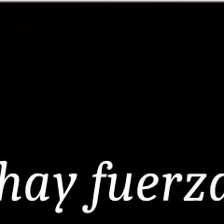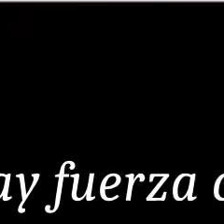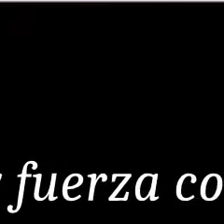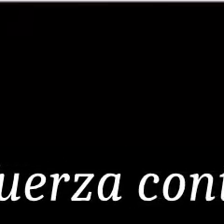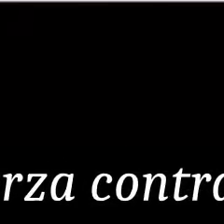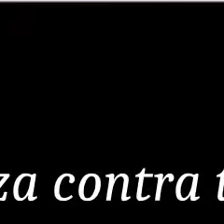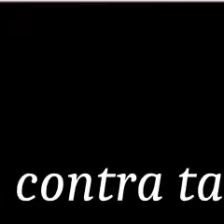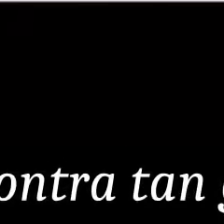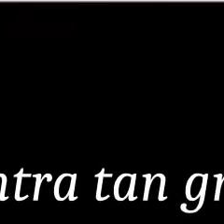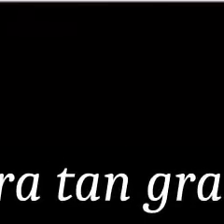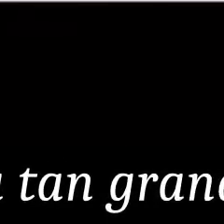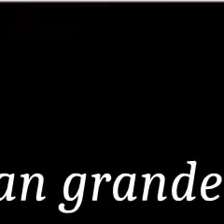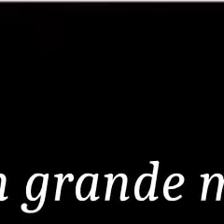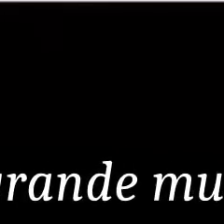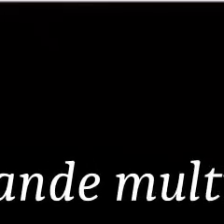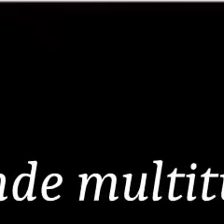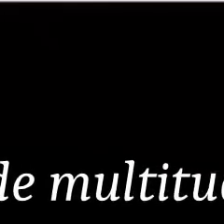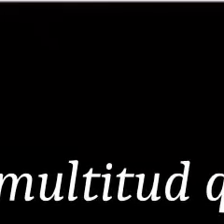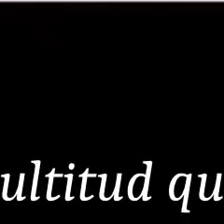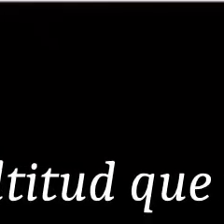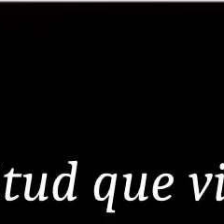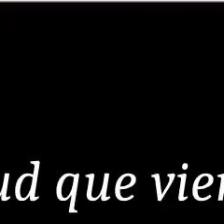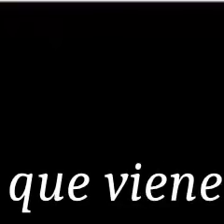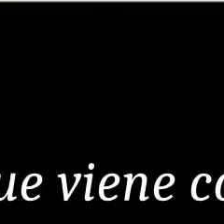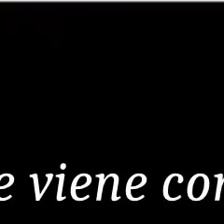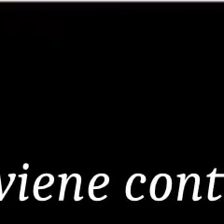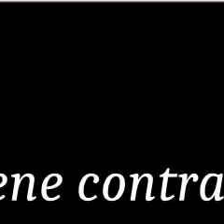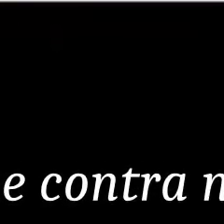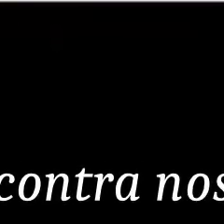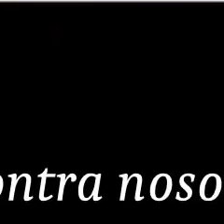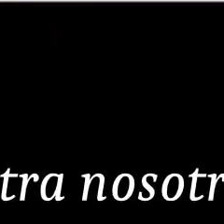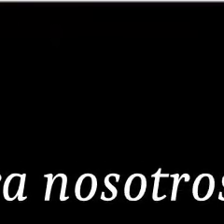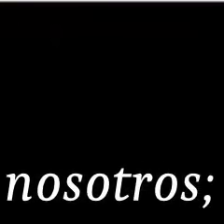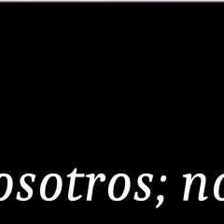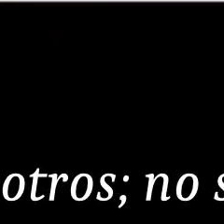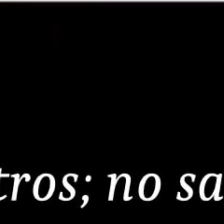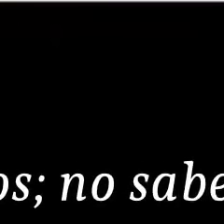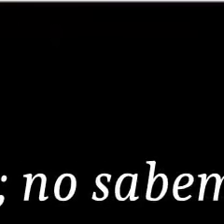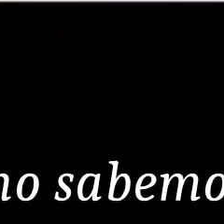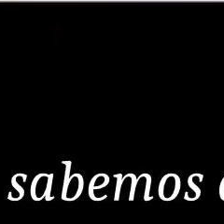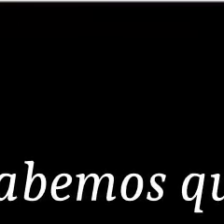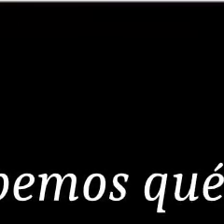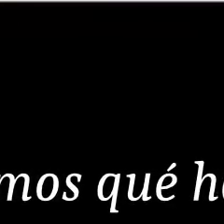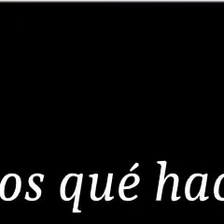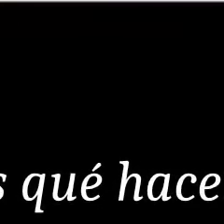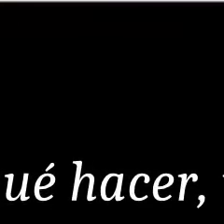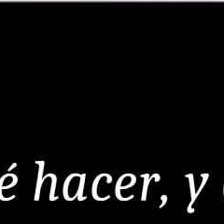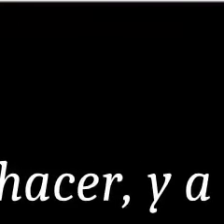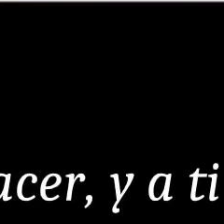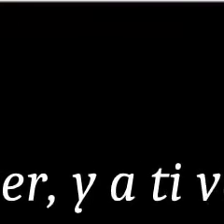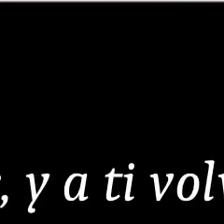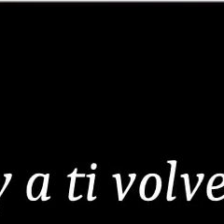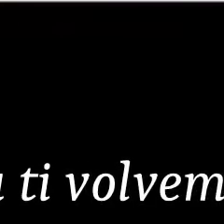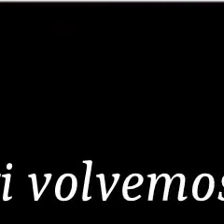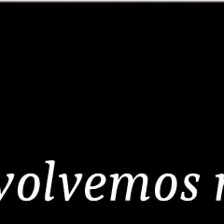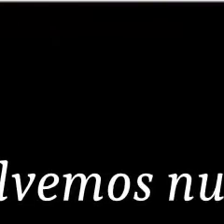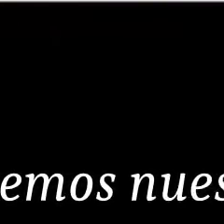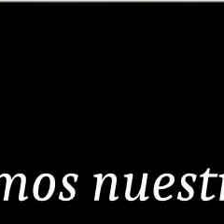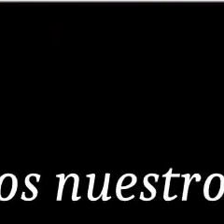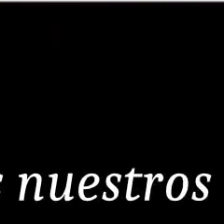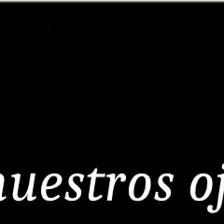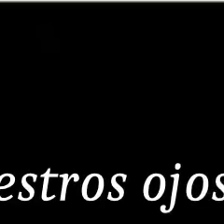tú? Porque en nosotros no hay fuerza contra tan grande multitud que viene contra nosotros. No sabemos qué